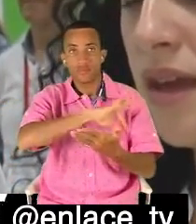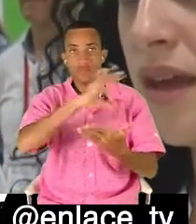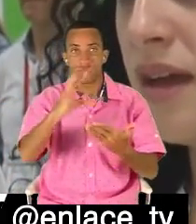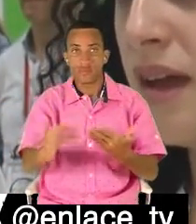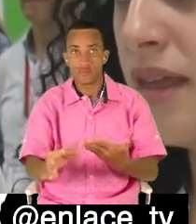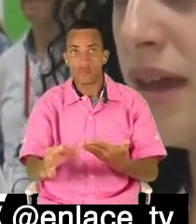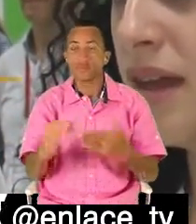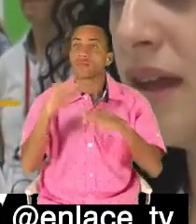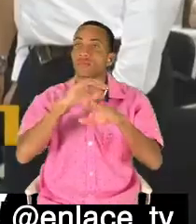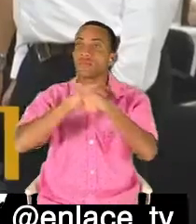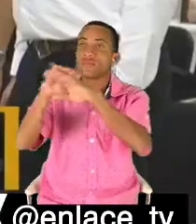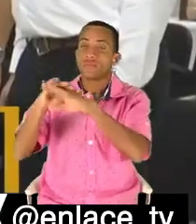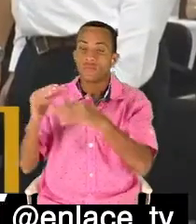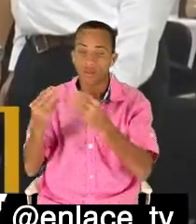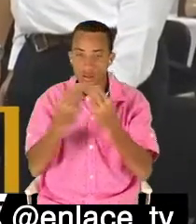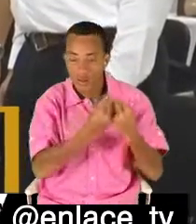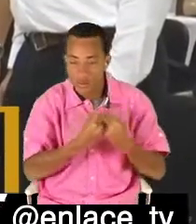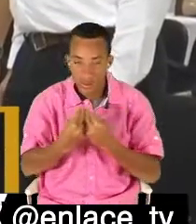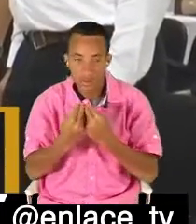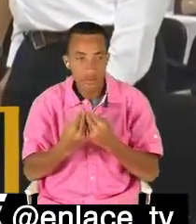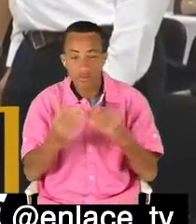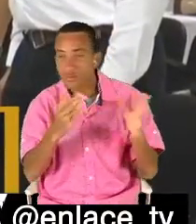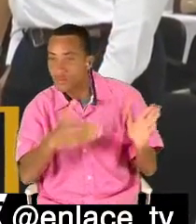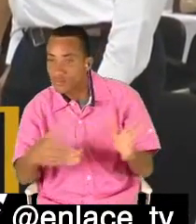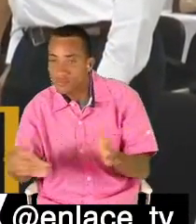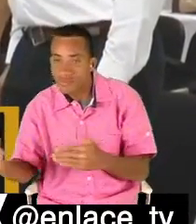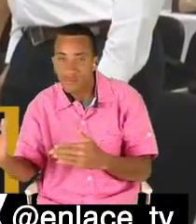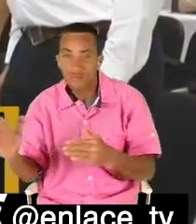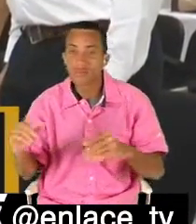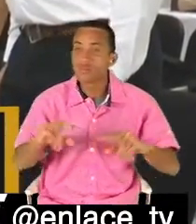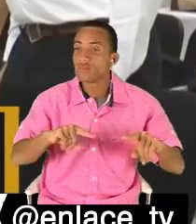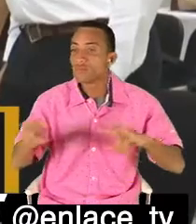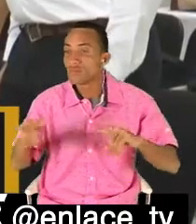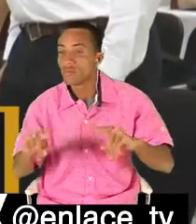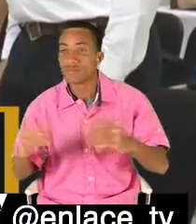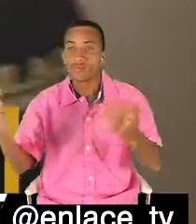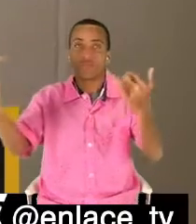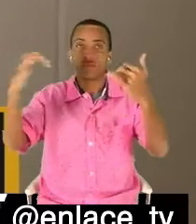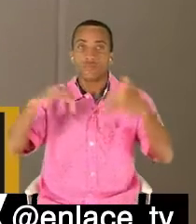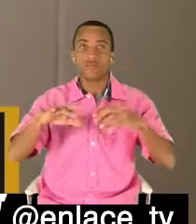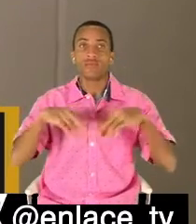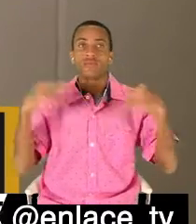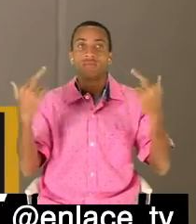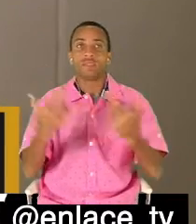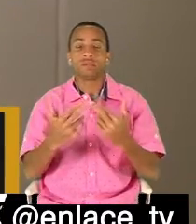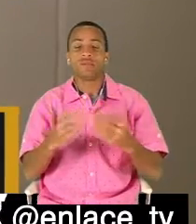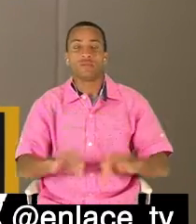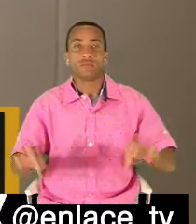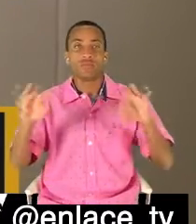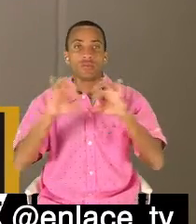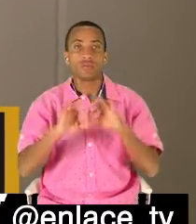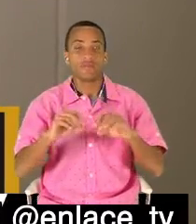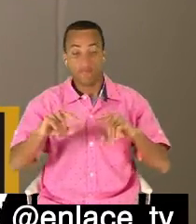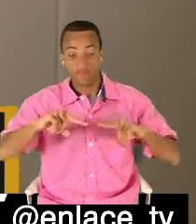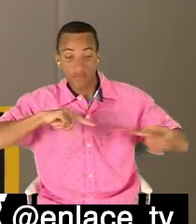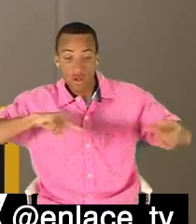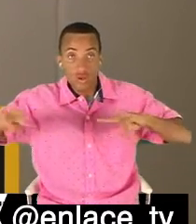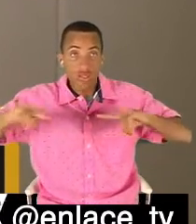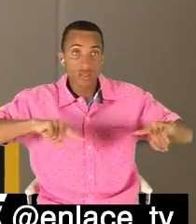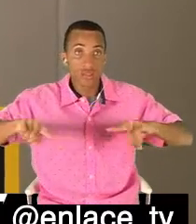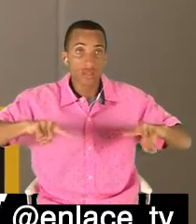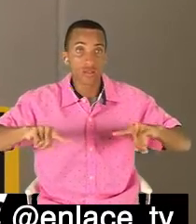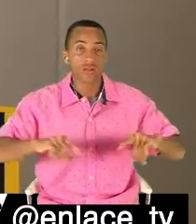por el Consejo Nacional de Planeación Territorial. Ha destacado el Ejecutivo la importancia de este encuentro. Es la logística, y para eso es fundamental que la vía Yuma